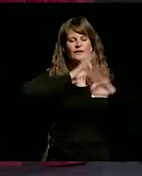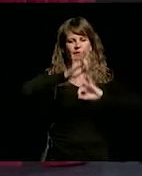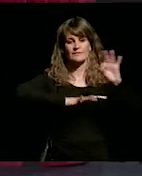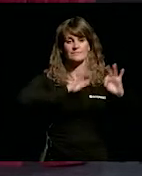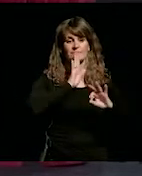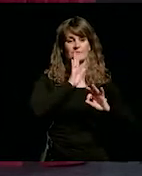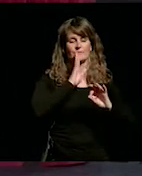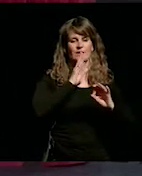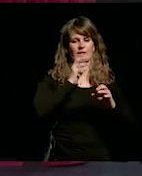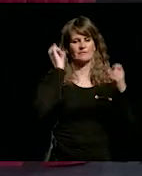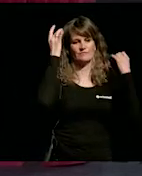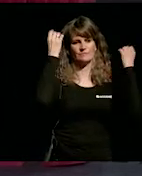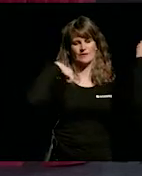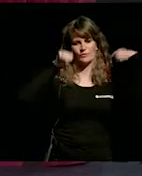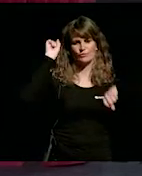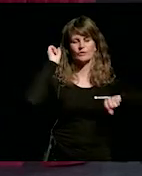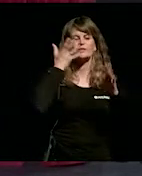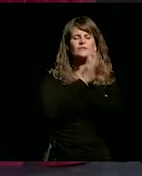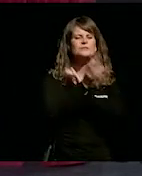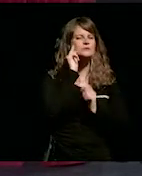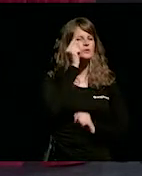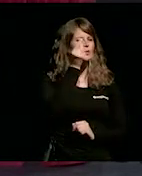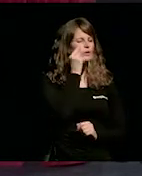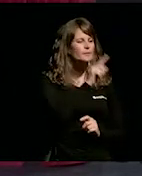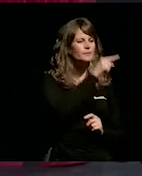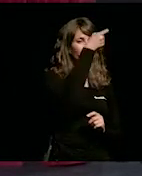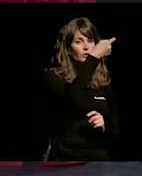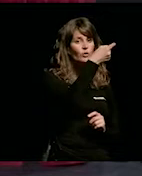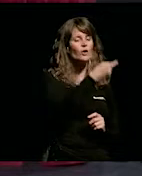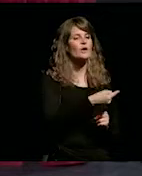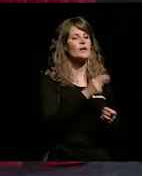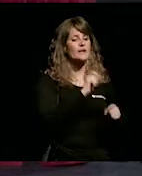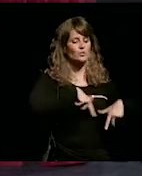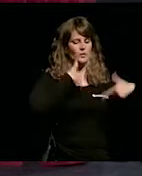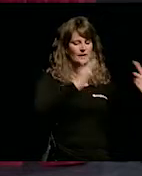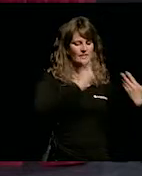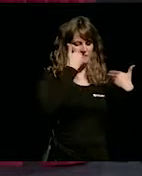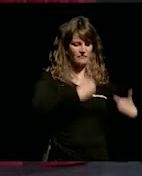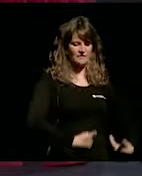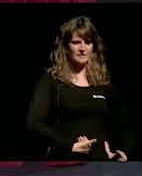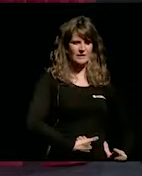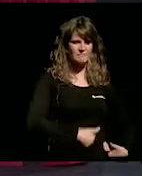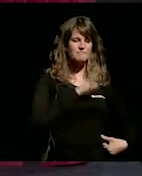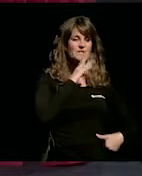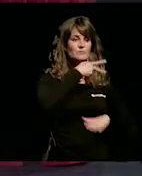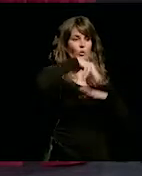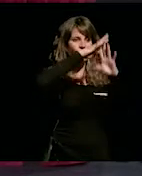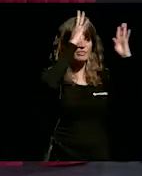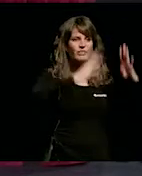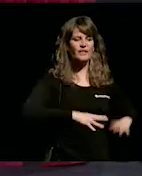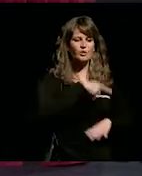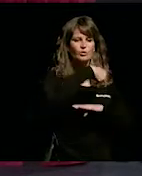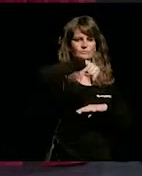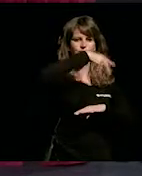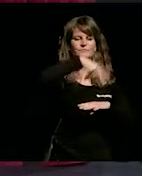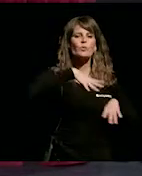En primer lugar, se dieron cuenta de que la naturaleza física del circo puede ser